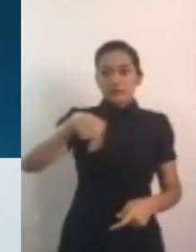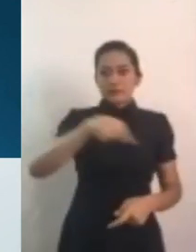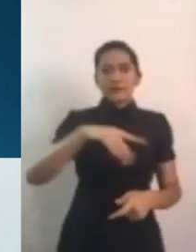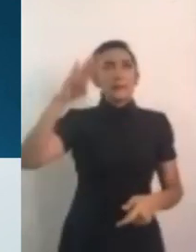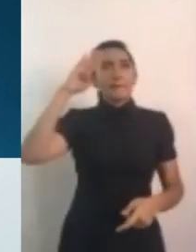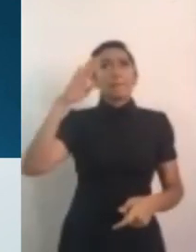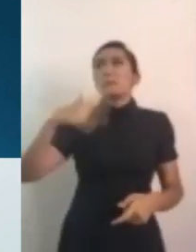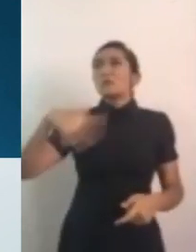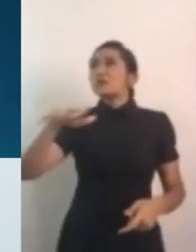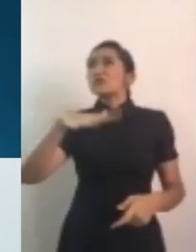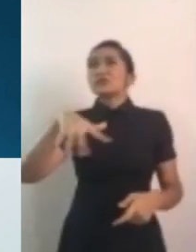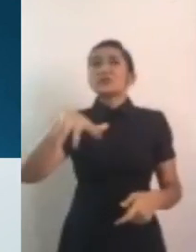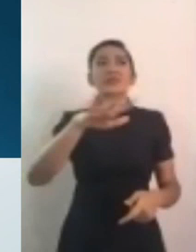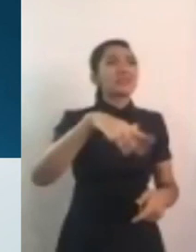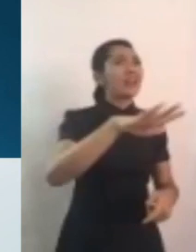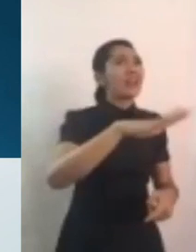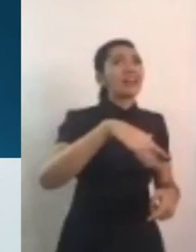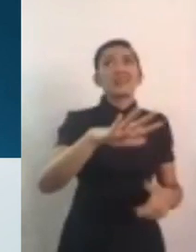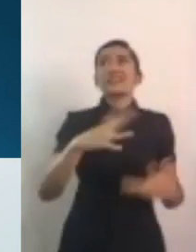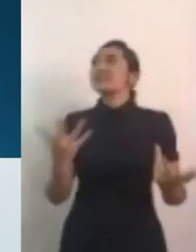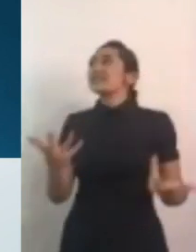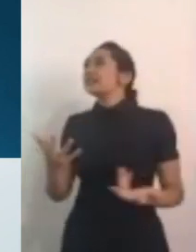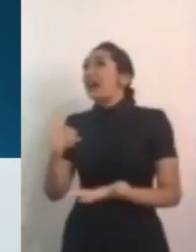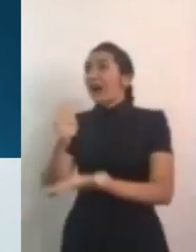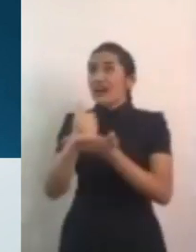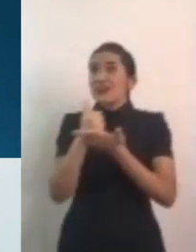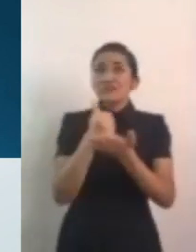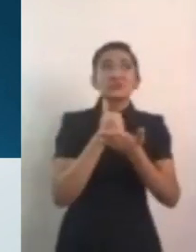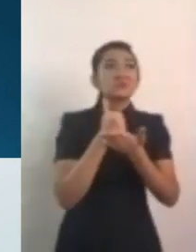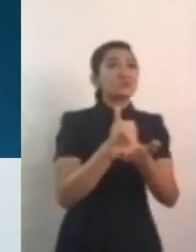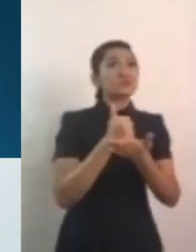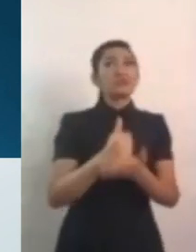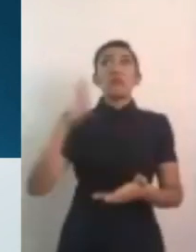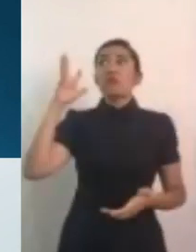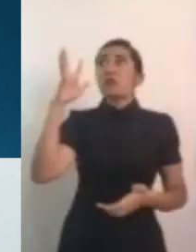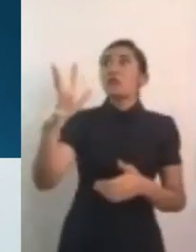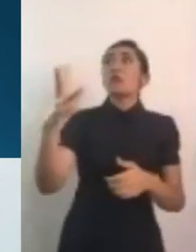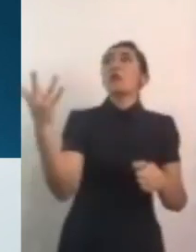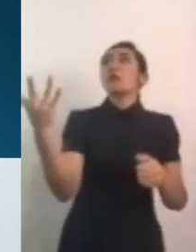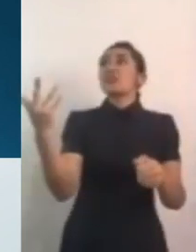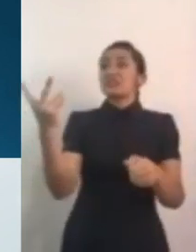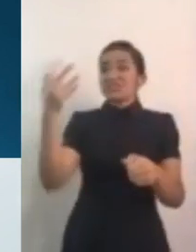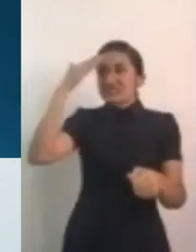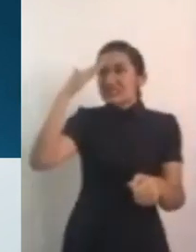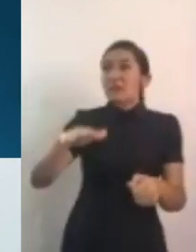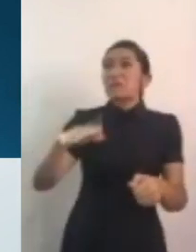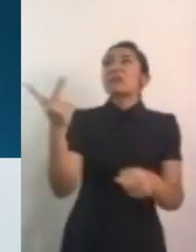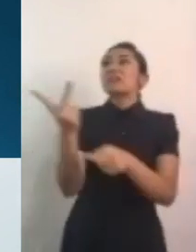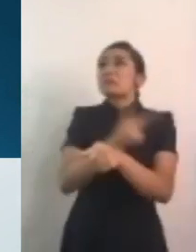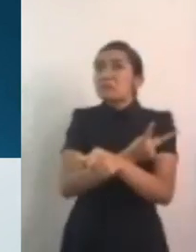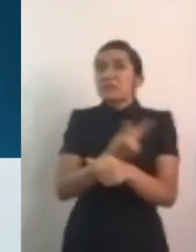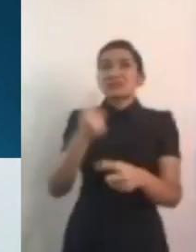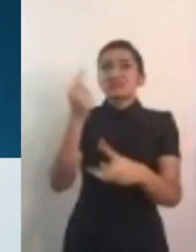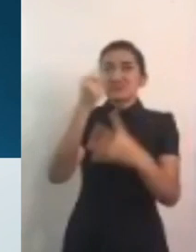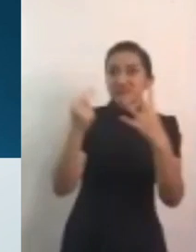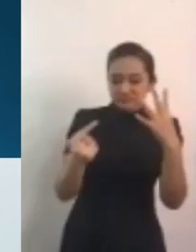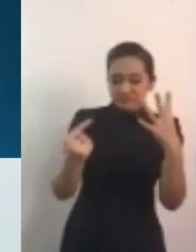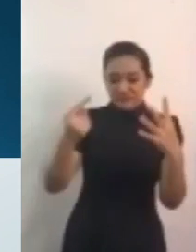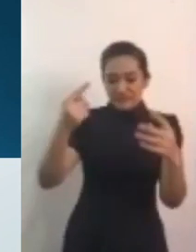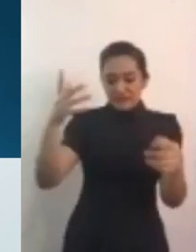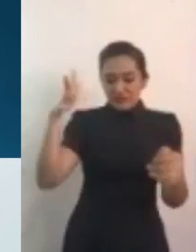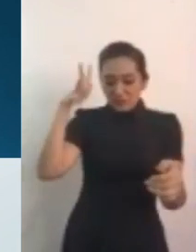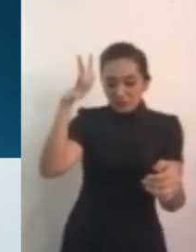buscar constantemente algo más de certidumbre. Y esto es lo que los hace conectarse a todos